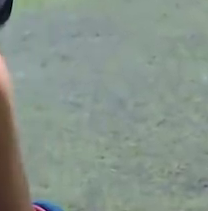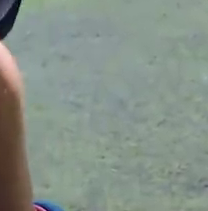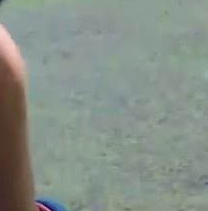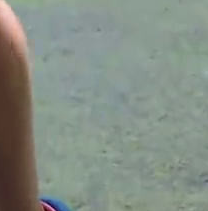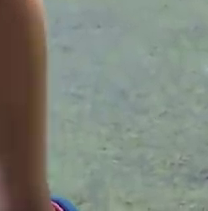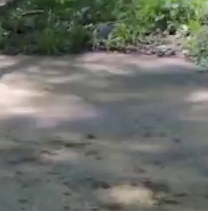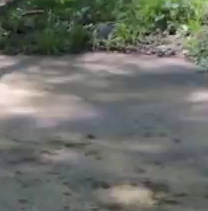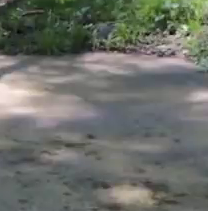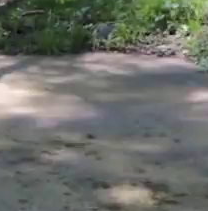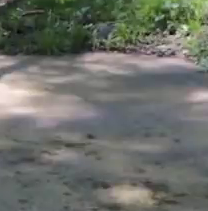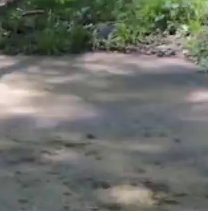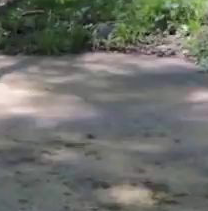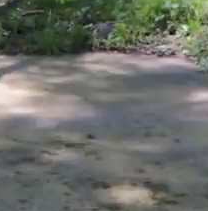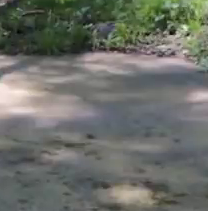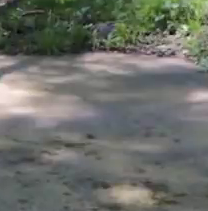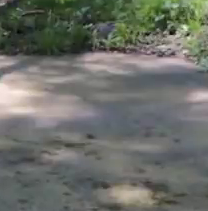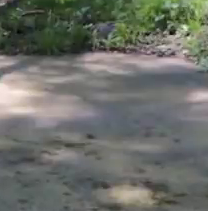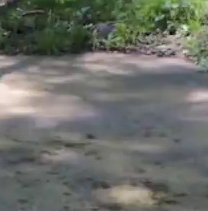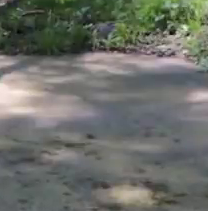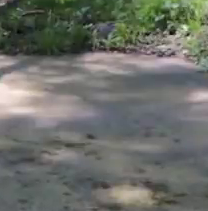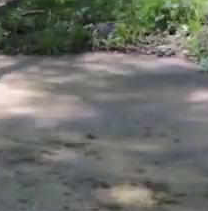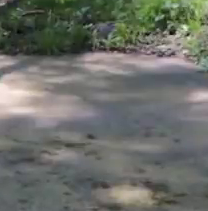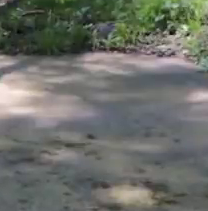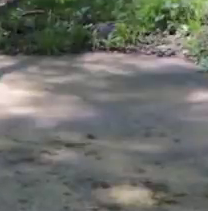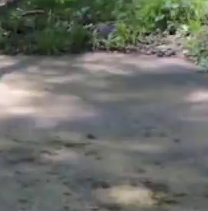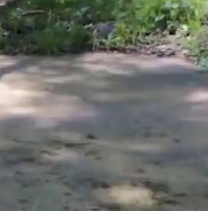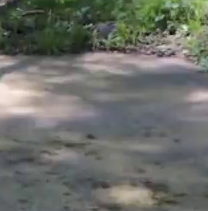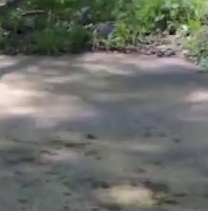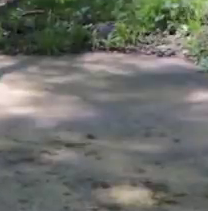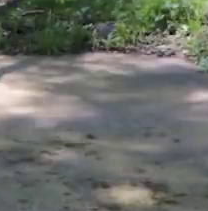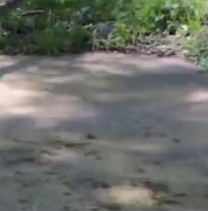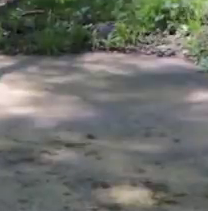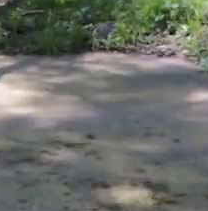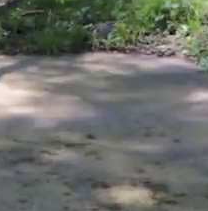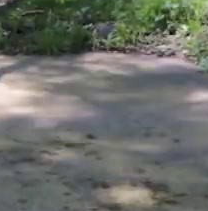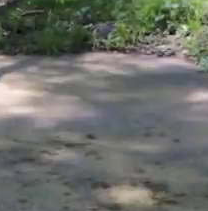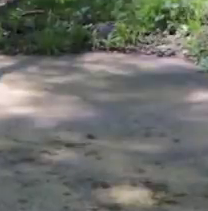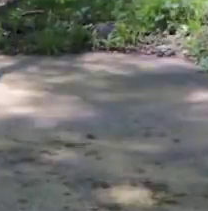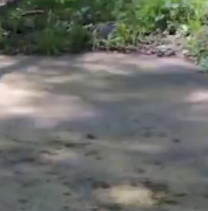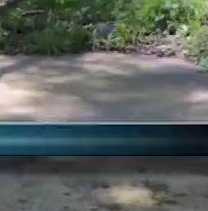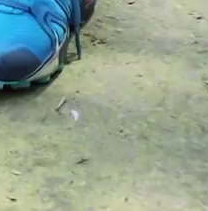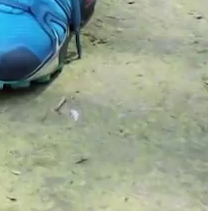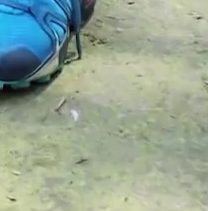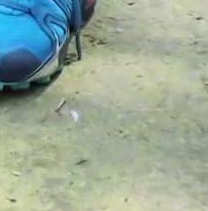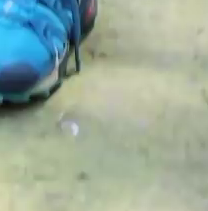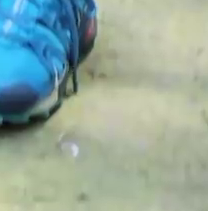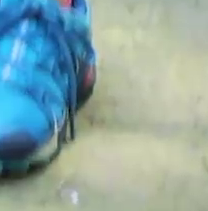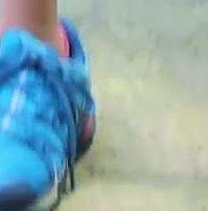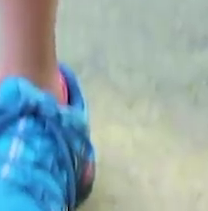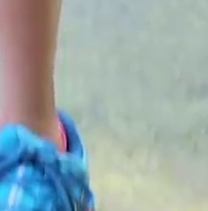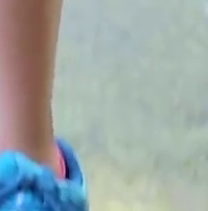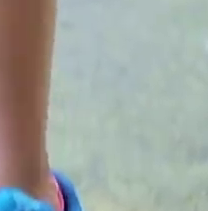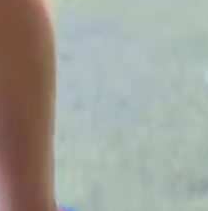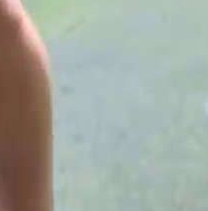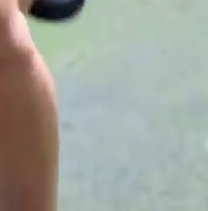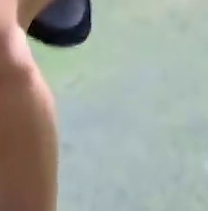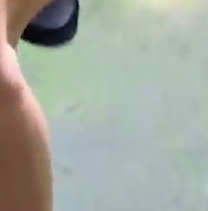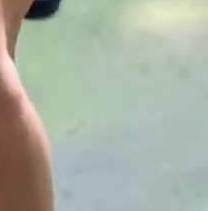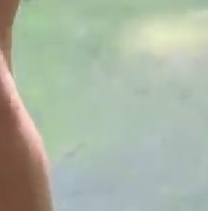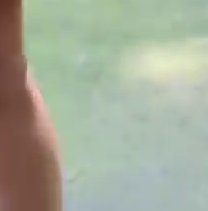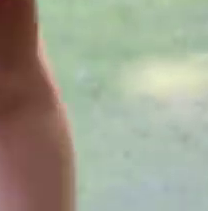cómoda. Todo el tiempo cuidaremos que la cadera vaya hacia atrás y que la espalda se mantenga derecha, que nuestro